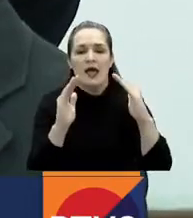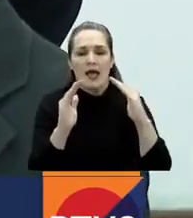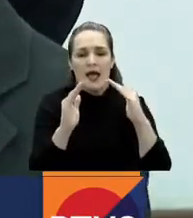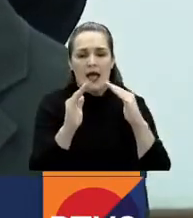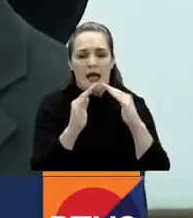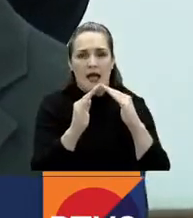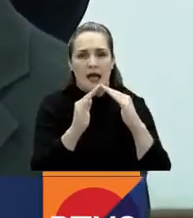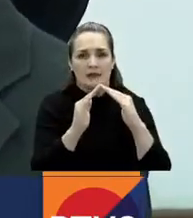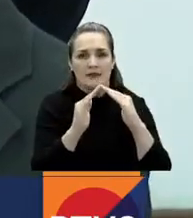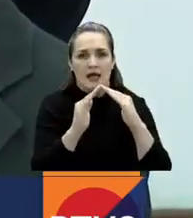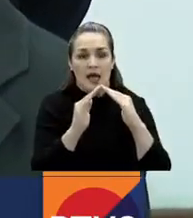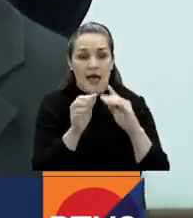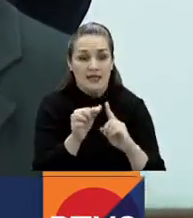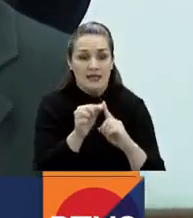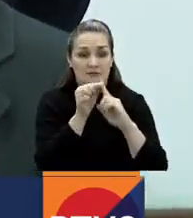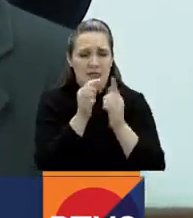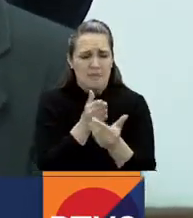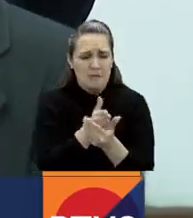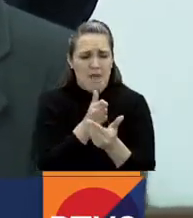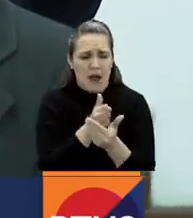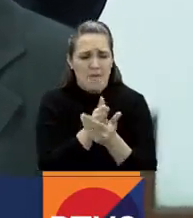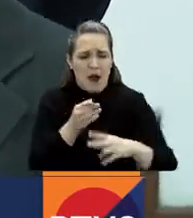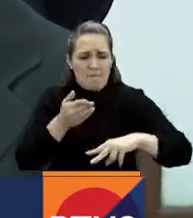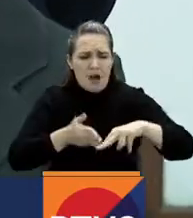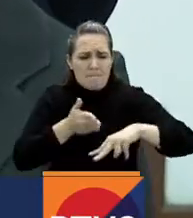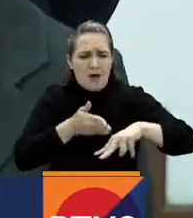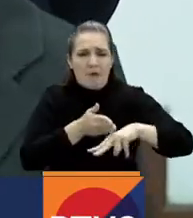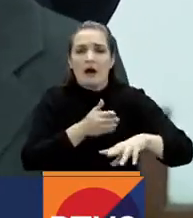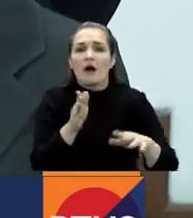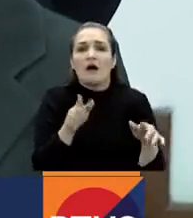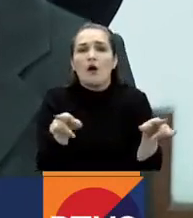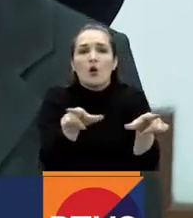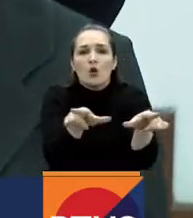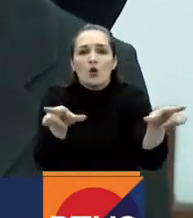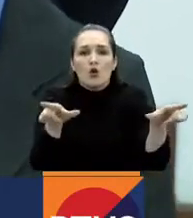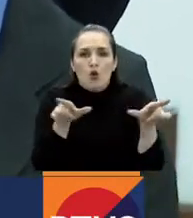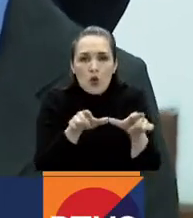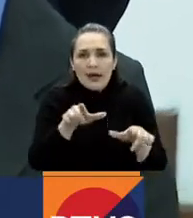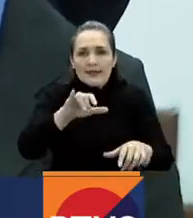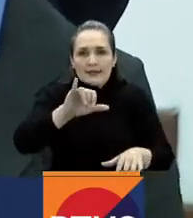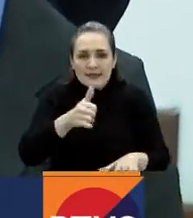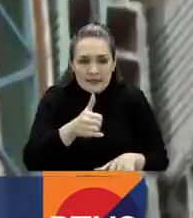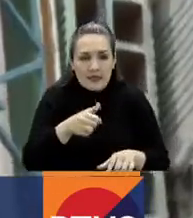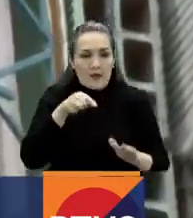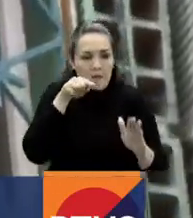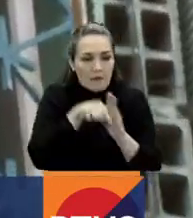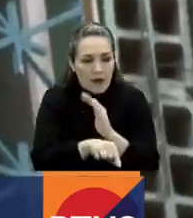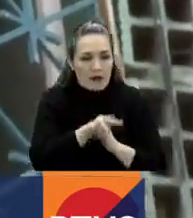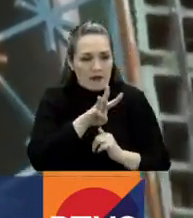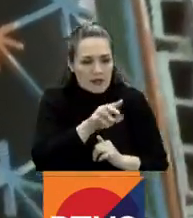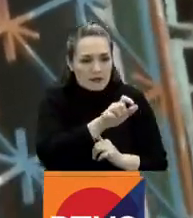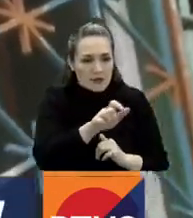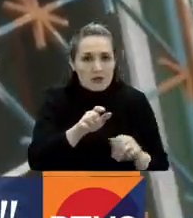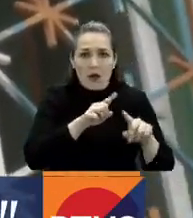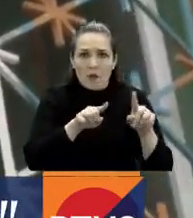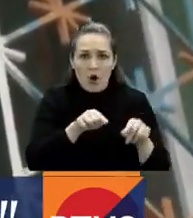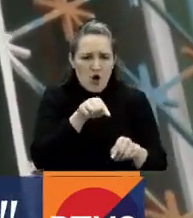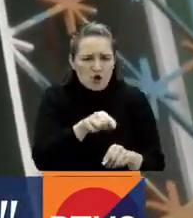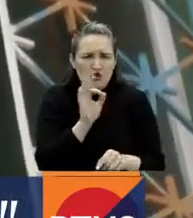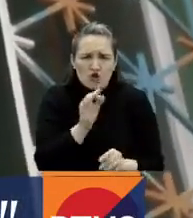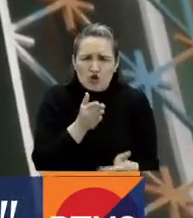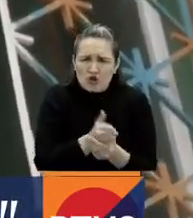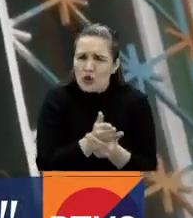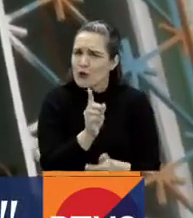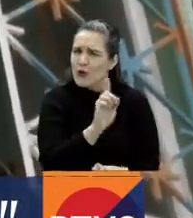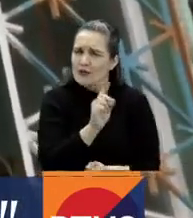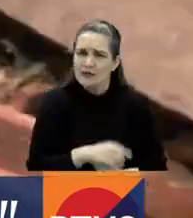casa de aquí hay un establecimiento en el que se asesinaron a tres personas este año Durante los operativos